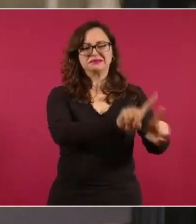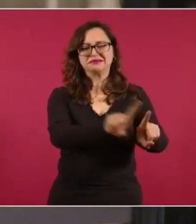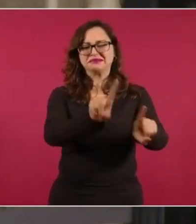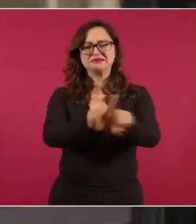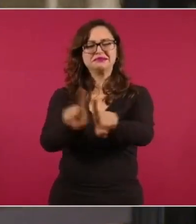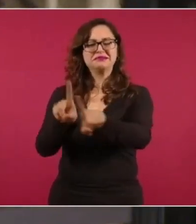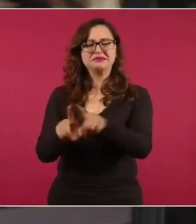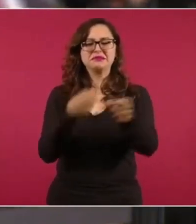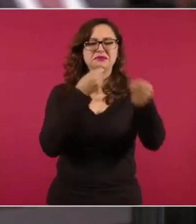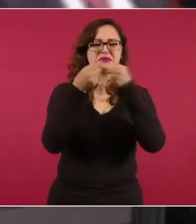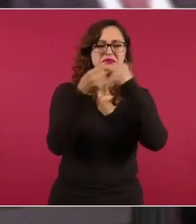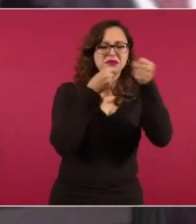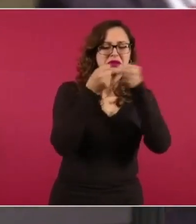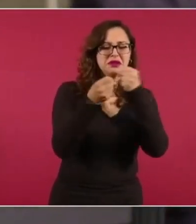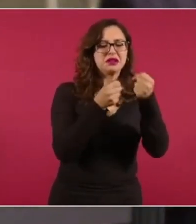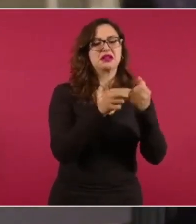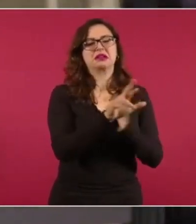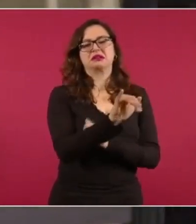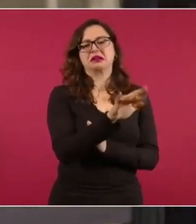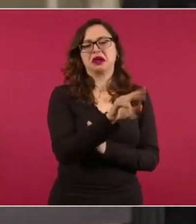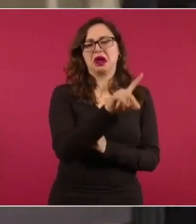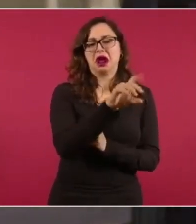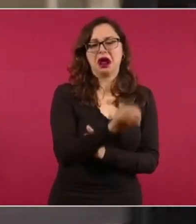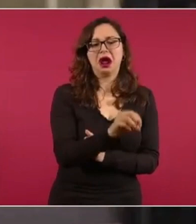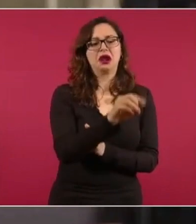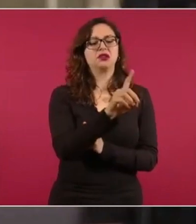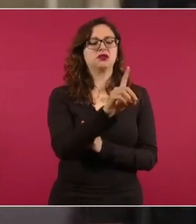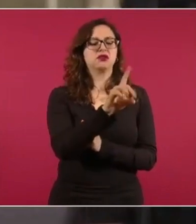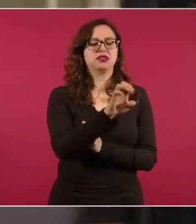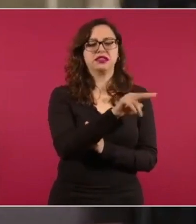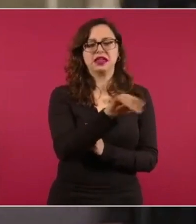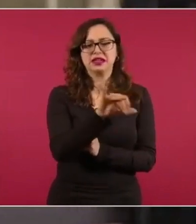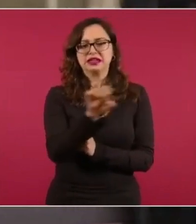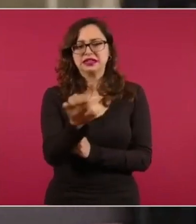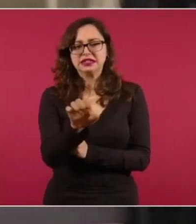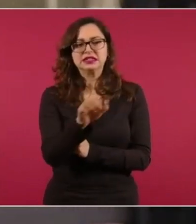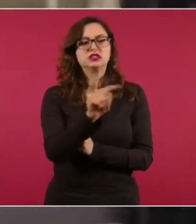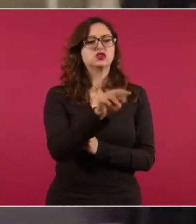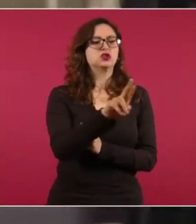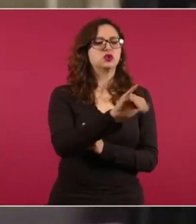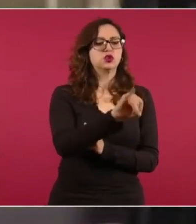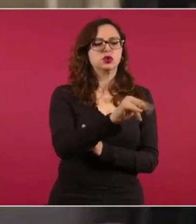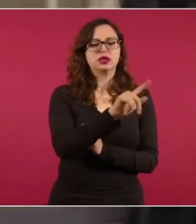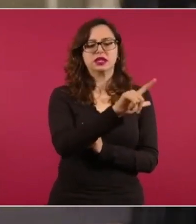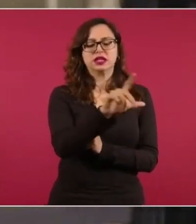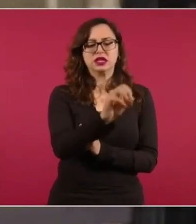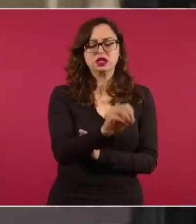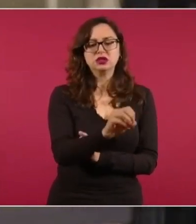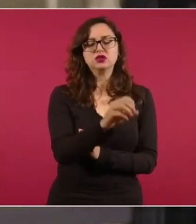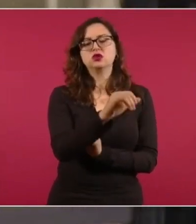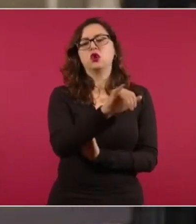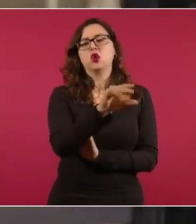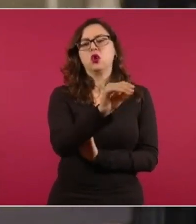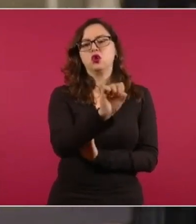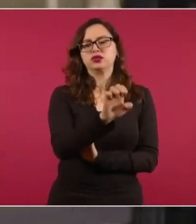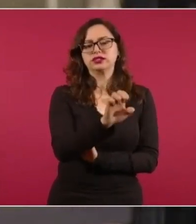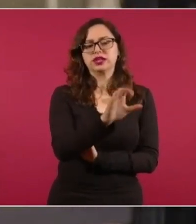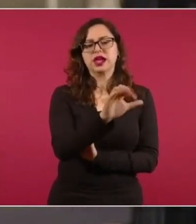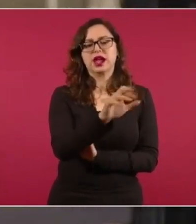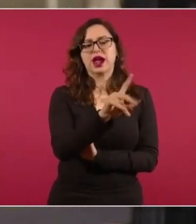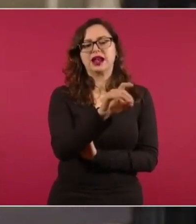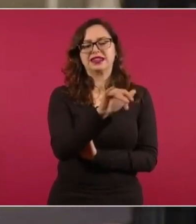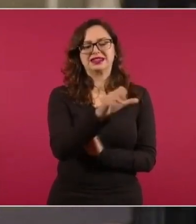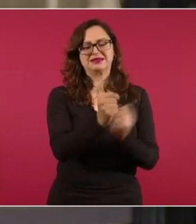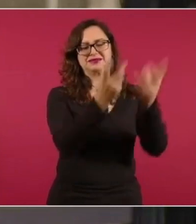Loret, Aristegui, Dresser, Aguilar Camín, Trujillo, José Cárdenas, Martín Moreno y